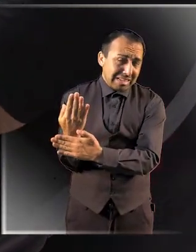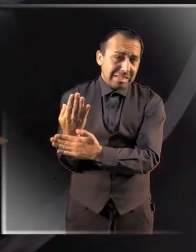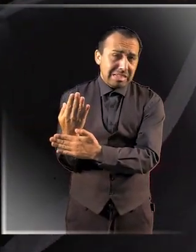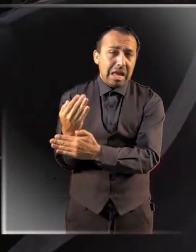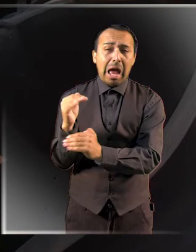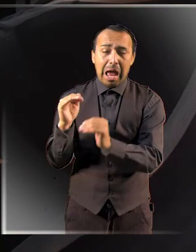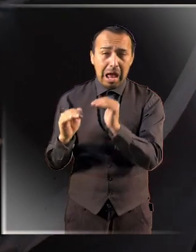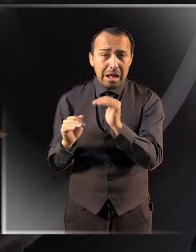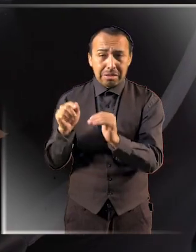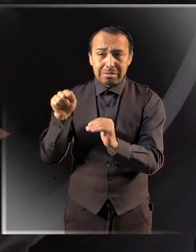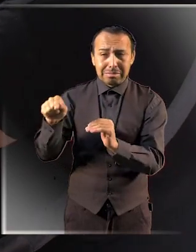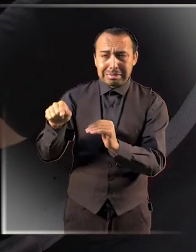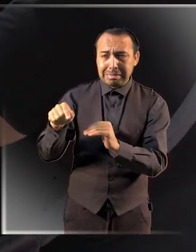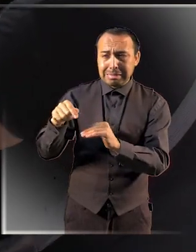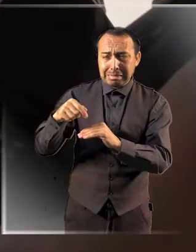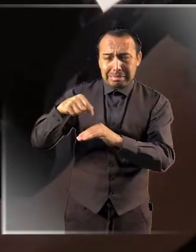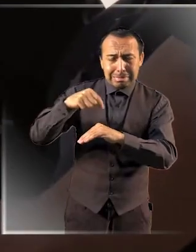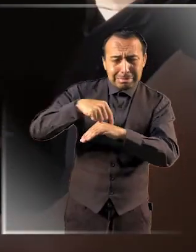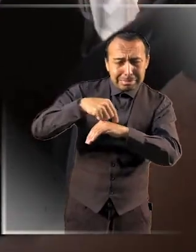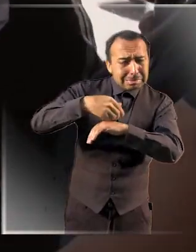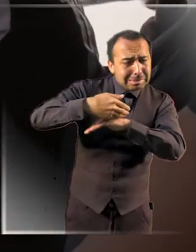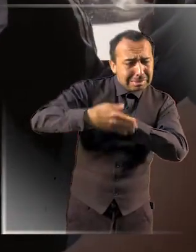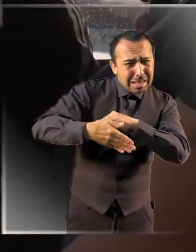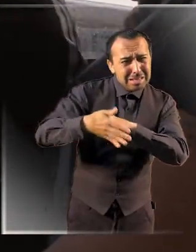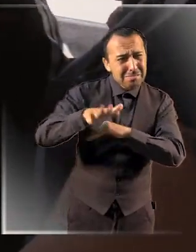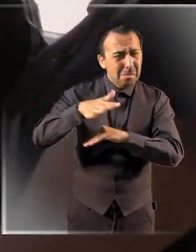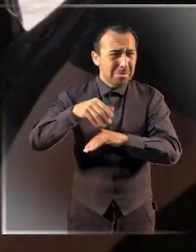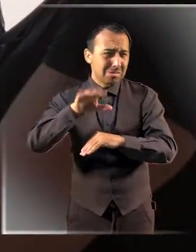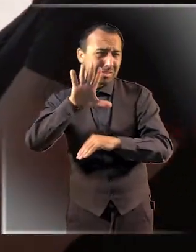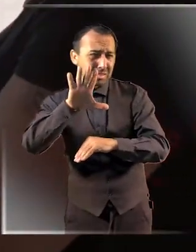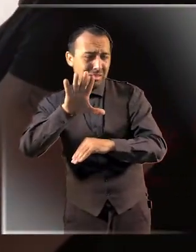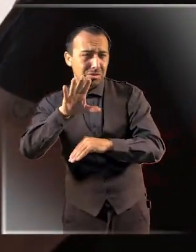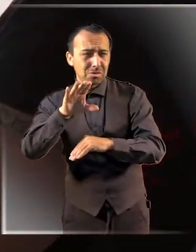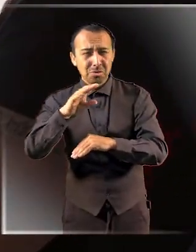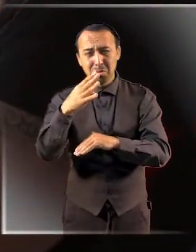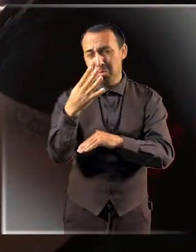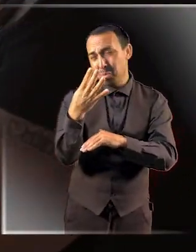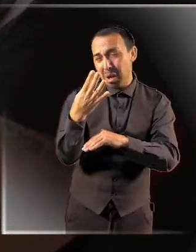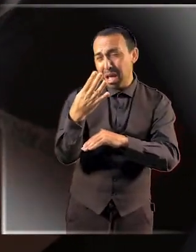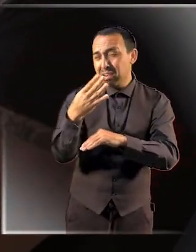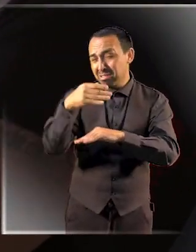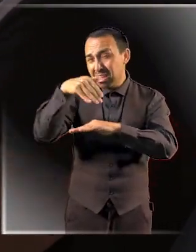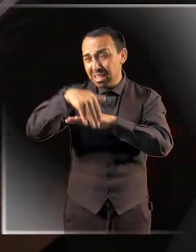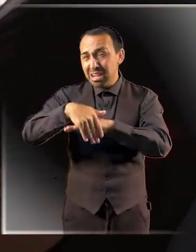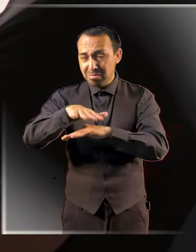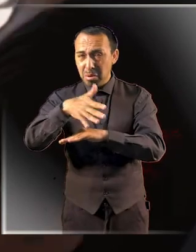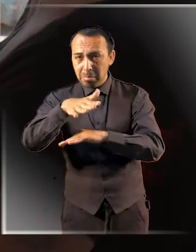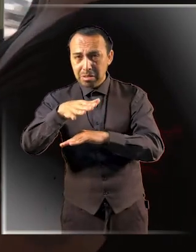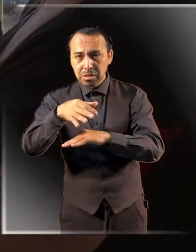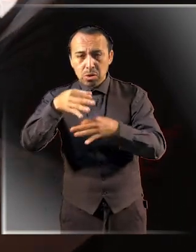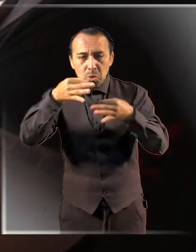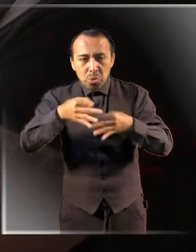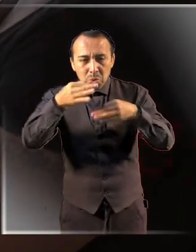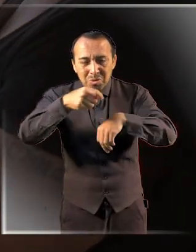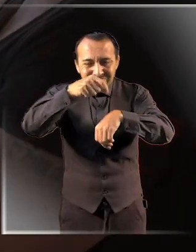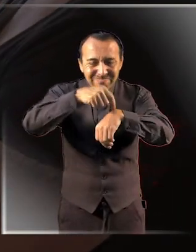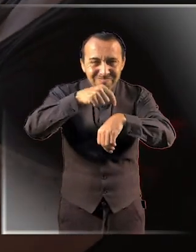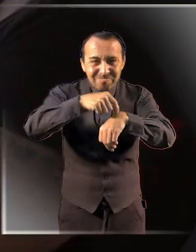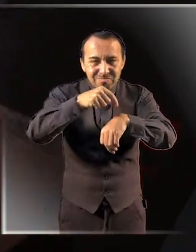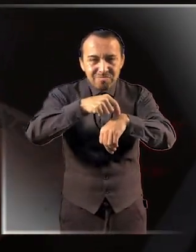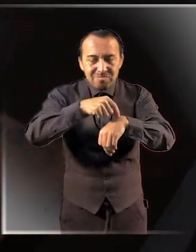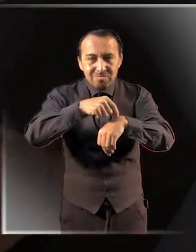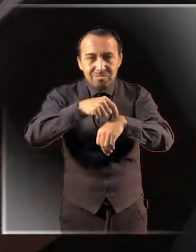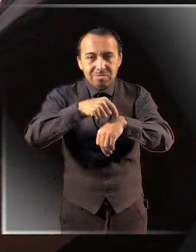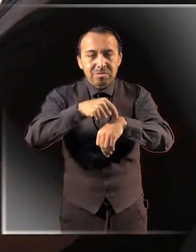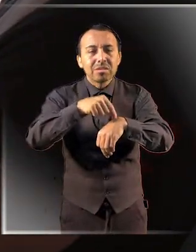Y llega, a veces cuando llega tarde, llega acá como a las 5 o 4 de la tarde. Y, pero cuando llega justo a la